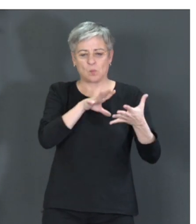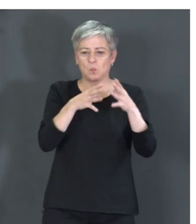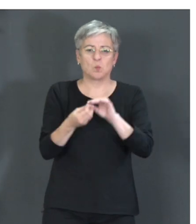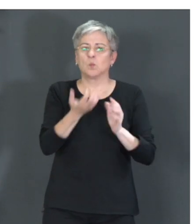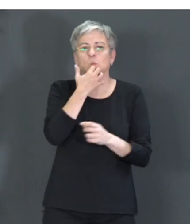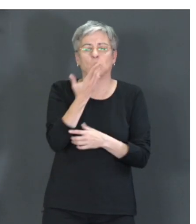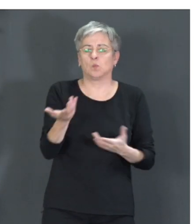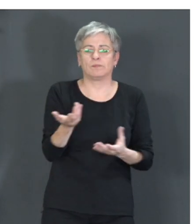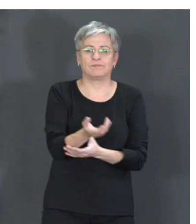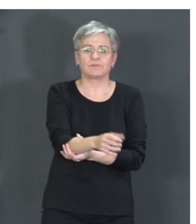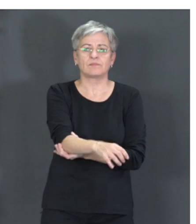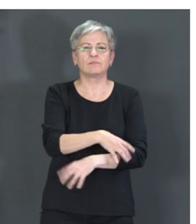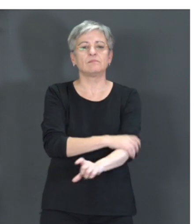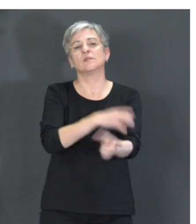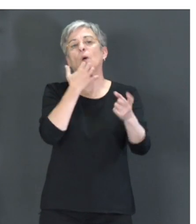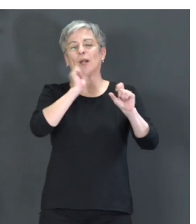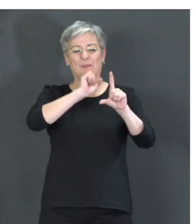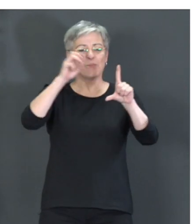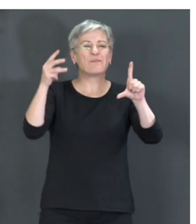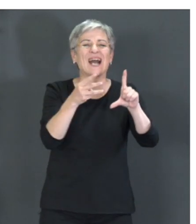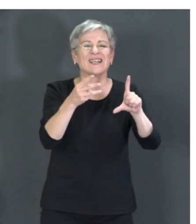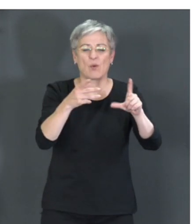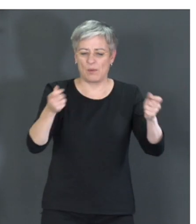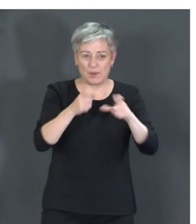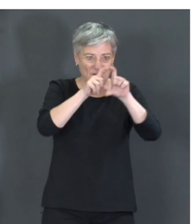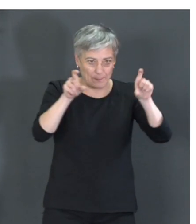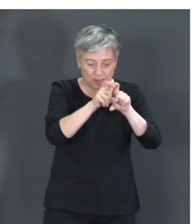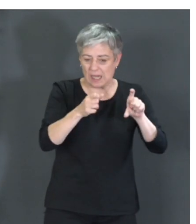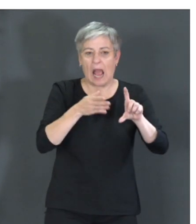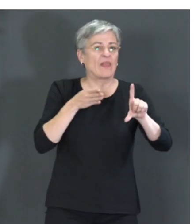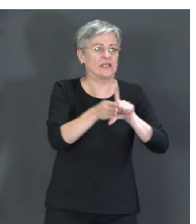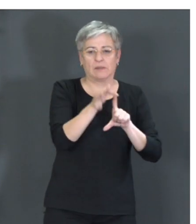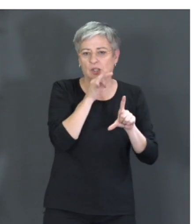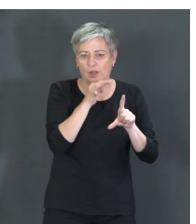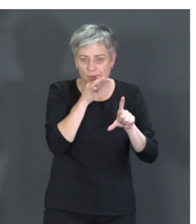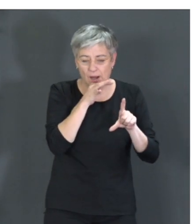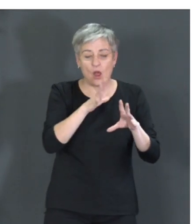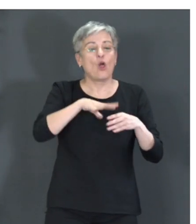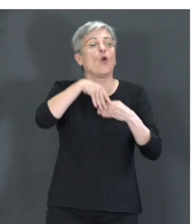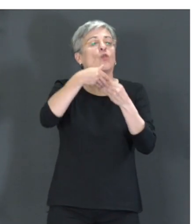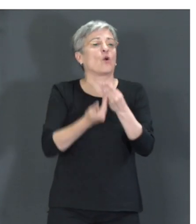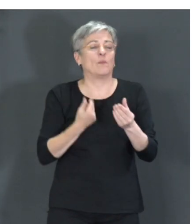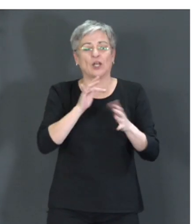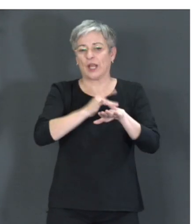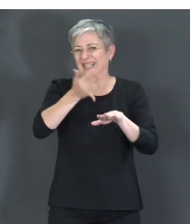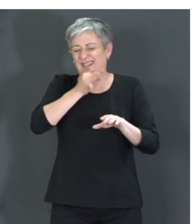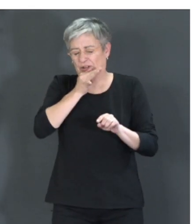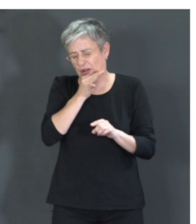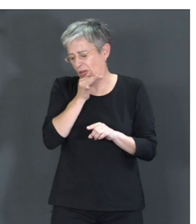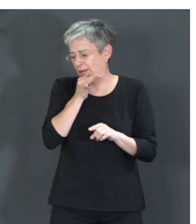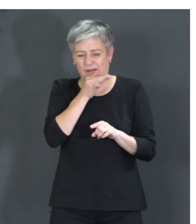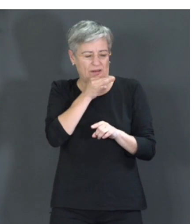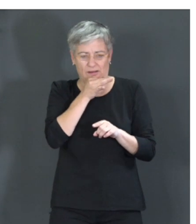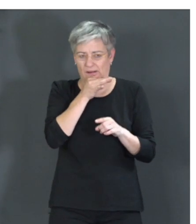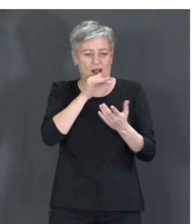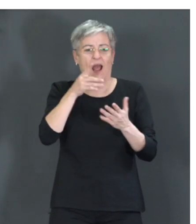Hacemos, bueno, las páginas web todavía hay muchas que no son accesibles, documentos digitales que no son accesibles, son imposibles que un lector de